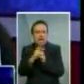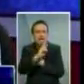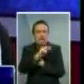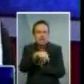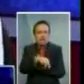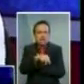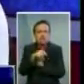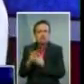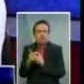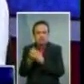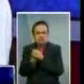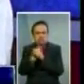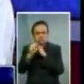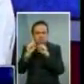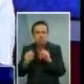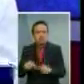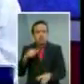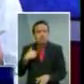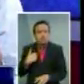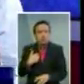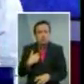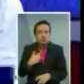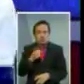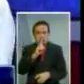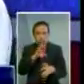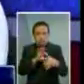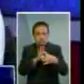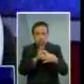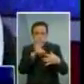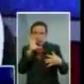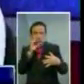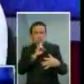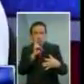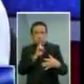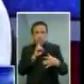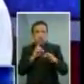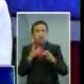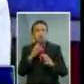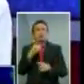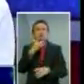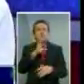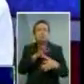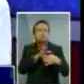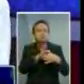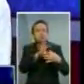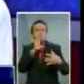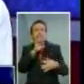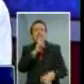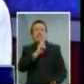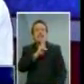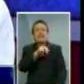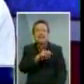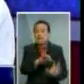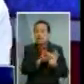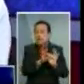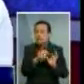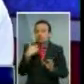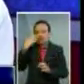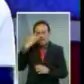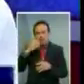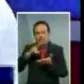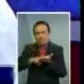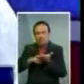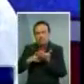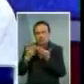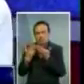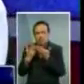Nacional al momento de renunciar. Y nosotros, que no nos vamos de la alianza, si nosotros nos vamos de la alianza, simplemente estamos diciendo, señores, le agradecemos, pero creemos lo honesto